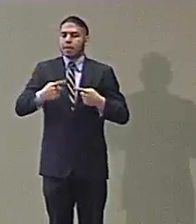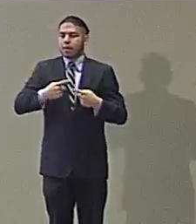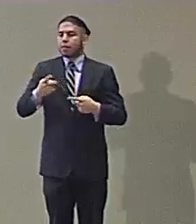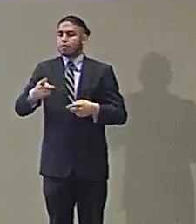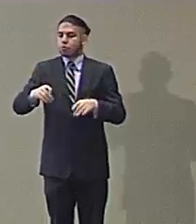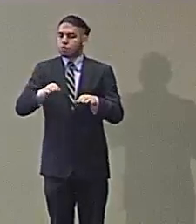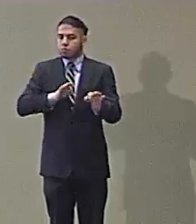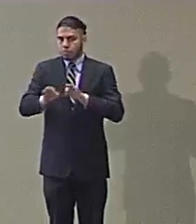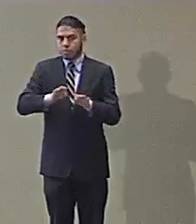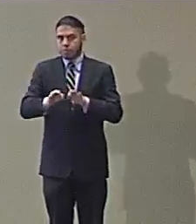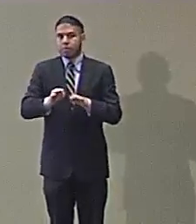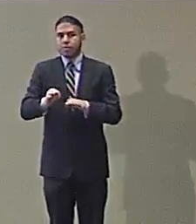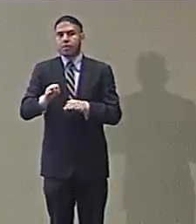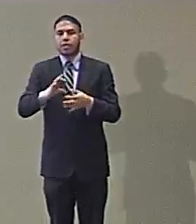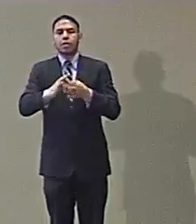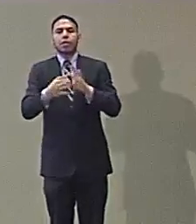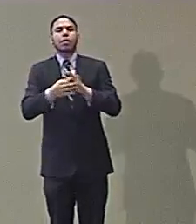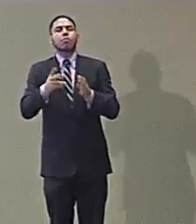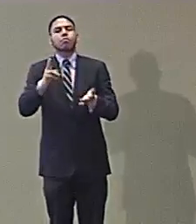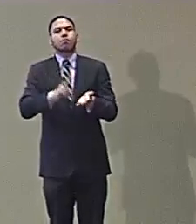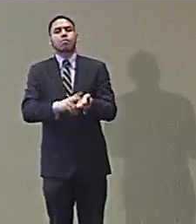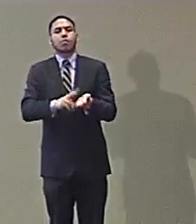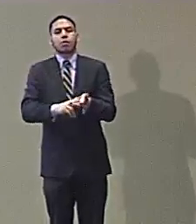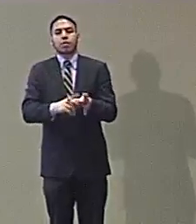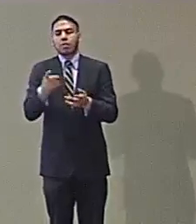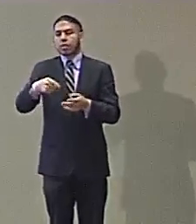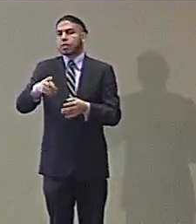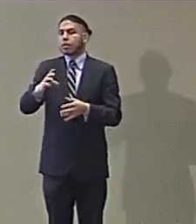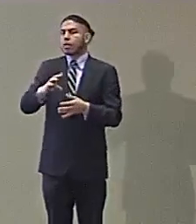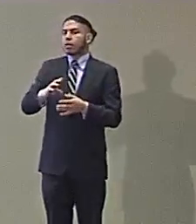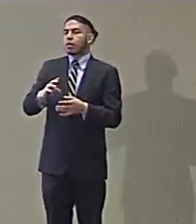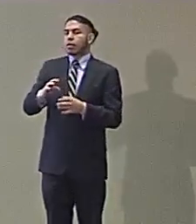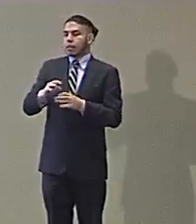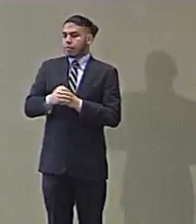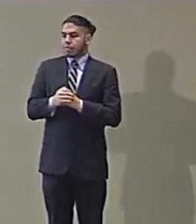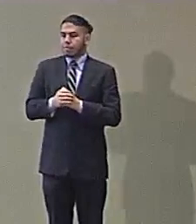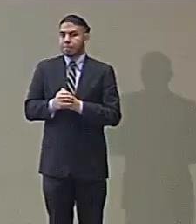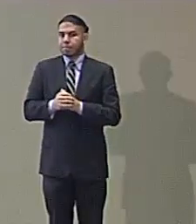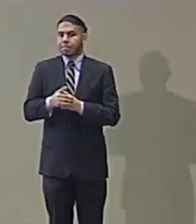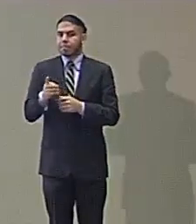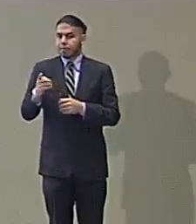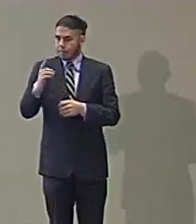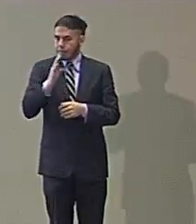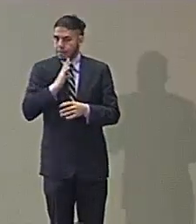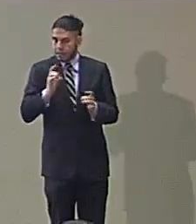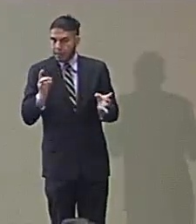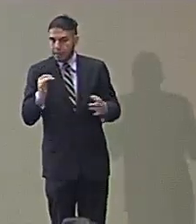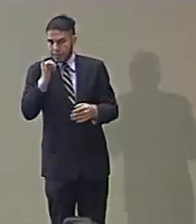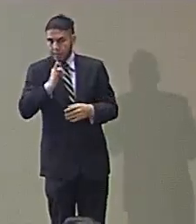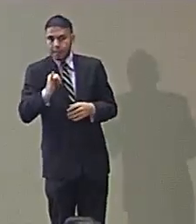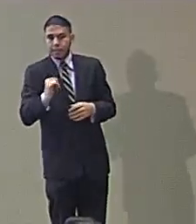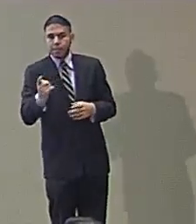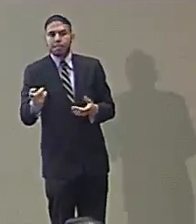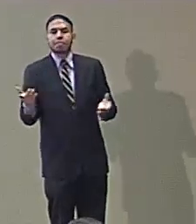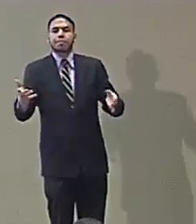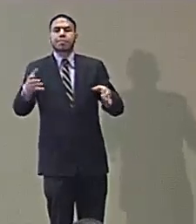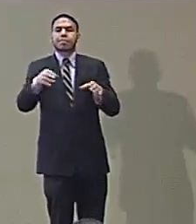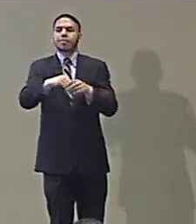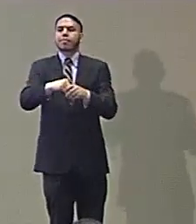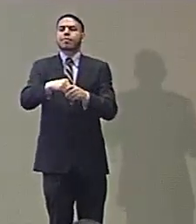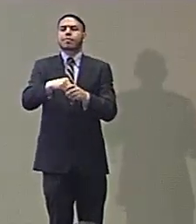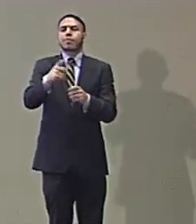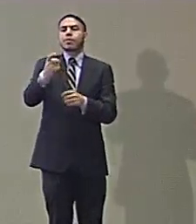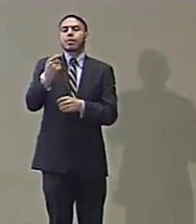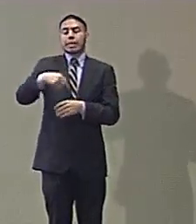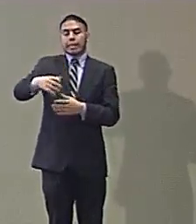las cadenas de valor hablamos del turismo de reuniones sobre todo jefe de gobierno para vincularlo a esta región y a esta gran ciudad en